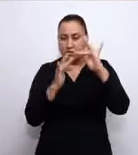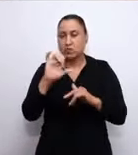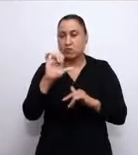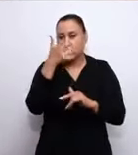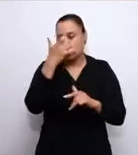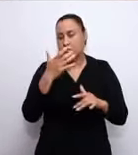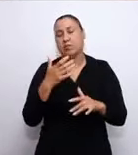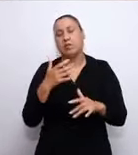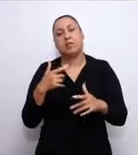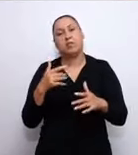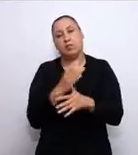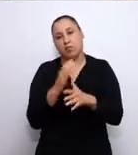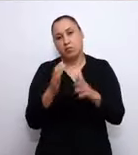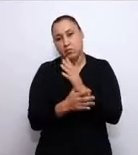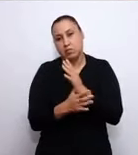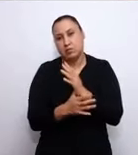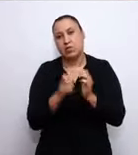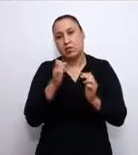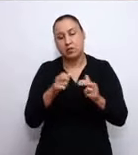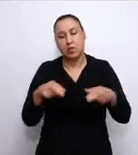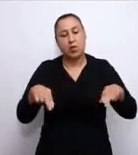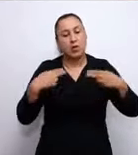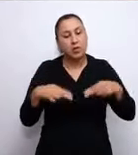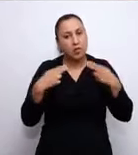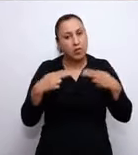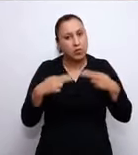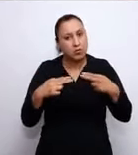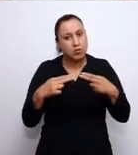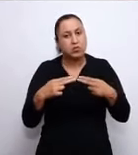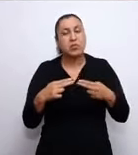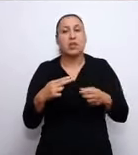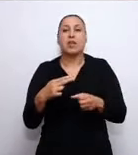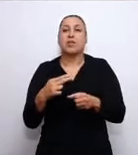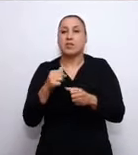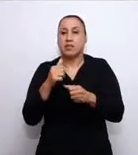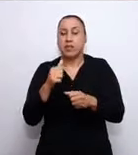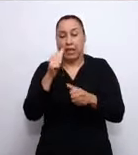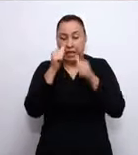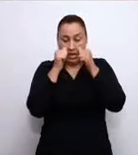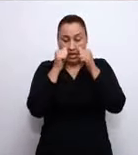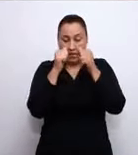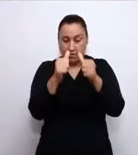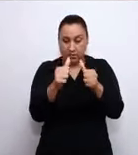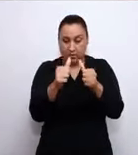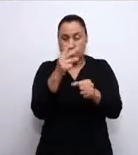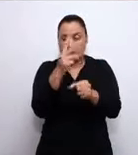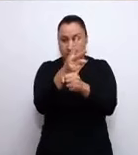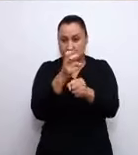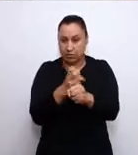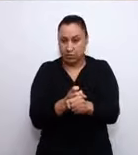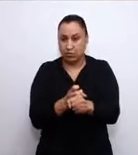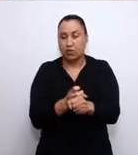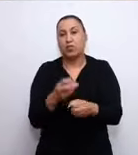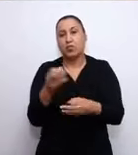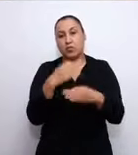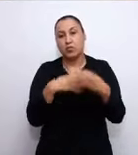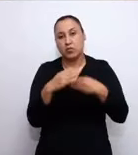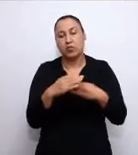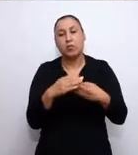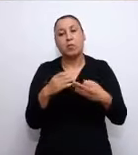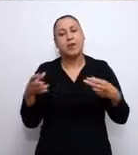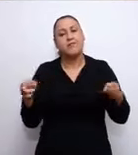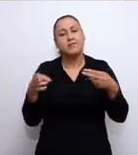entre otros a los propietarios de estos negocios se les hace una atenta invitación para